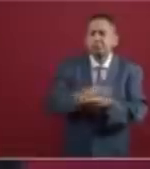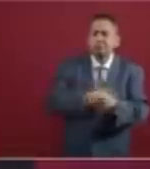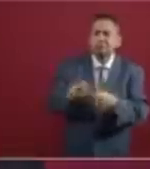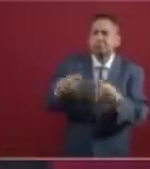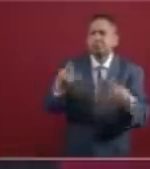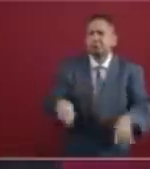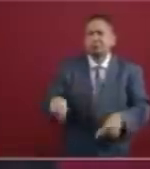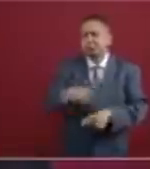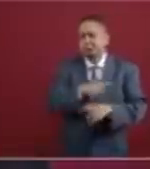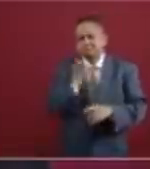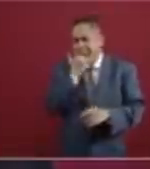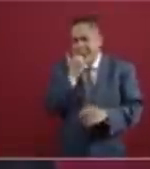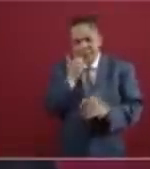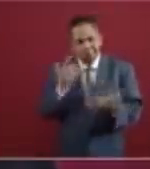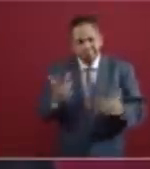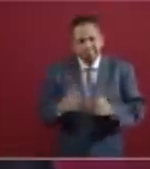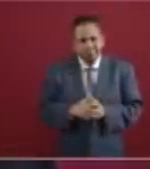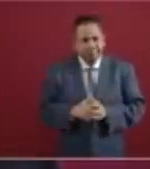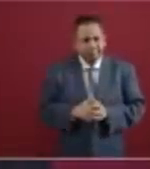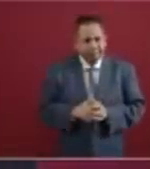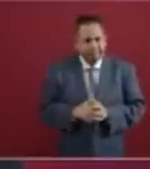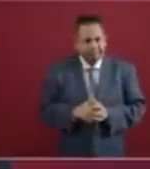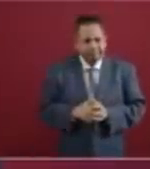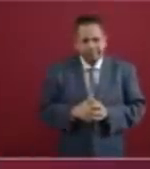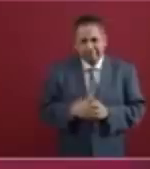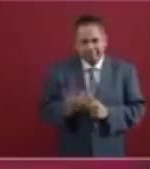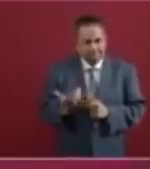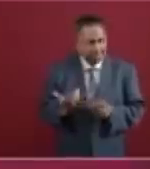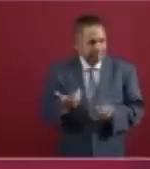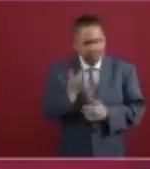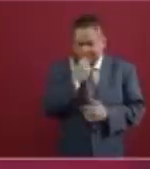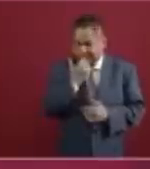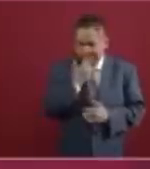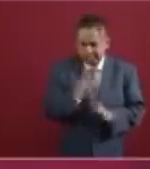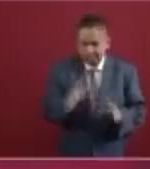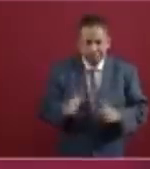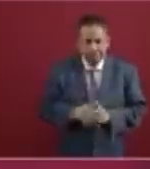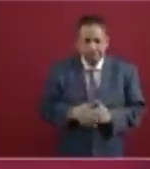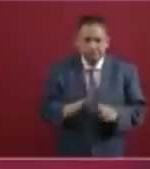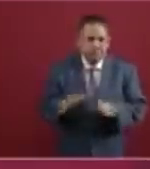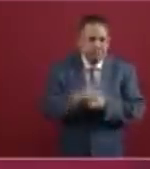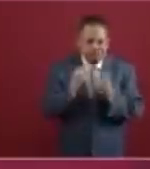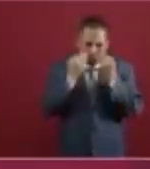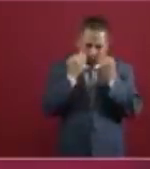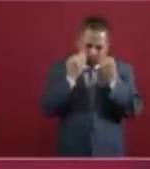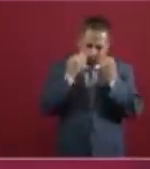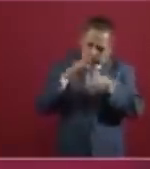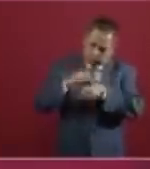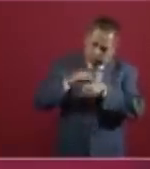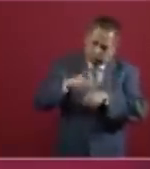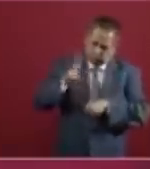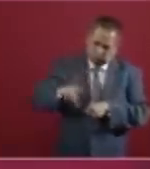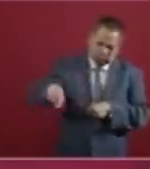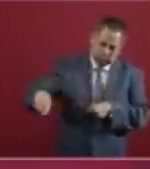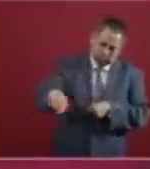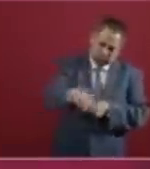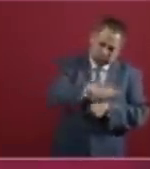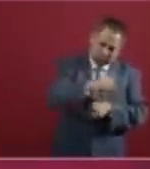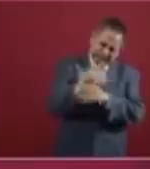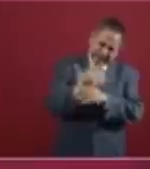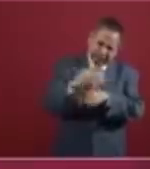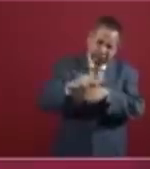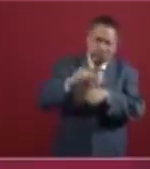Está lleno de testimonios el manejo